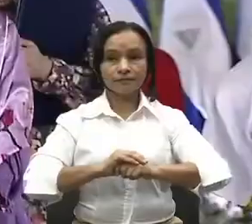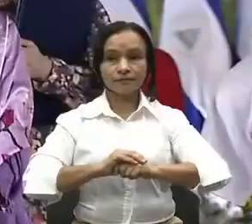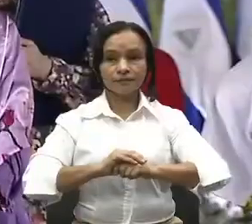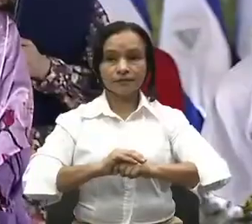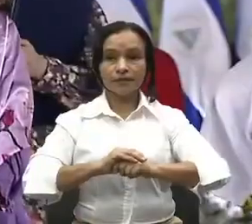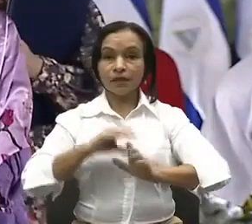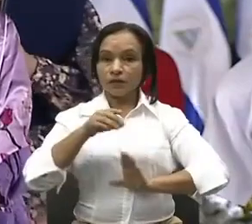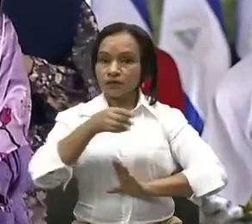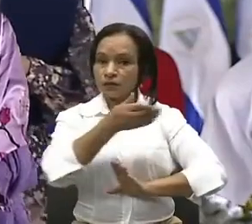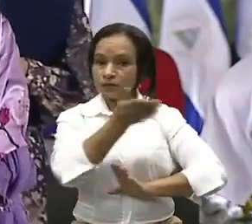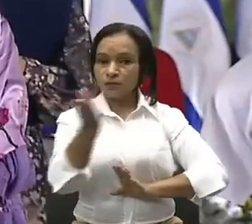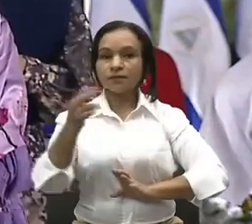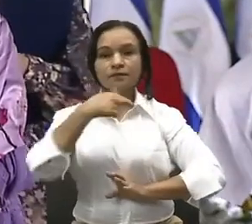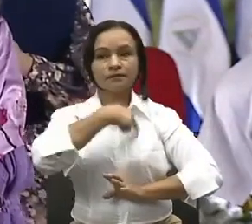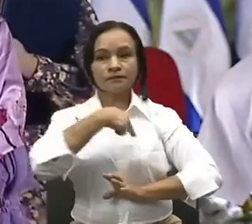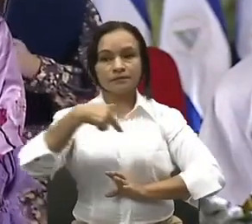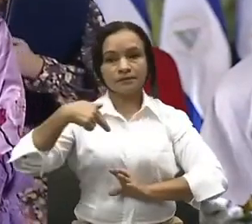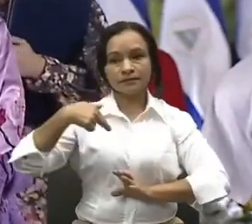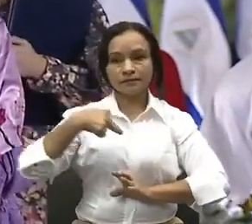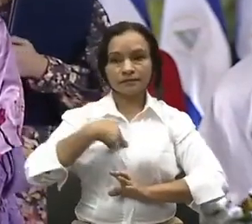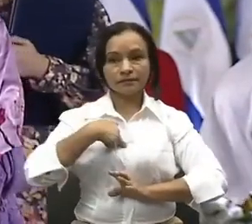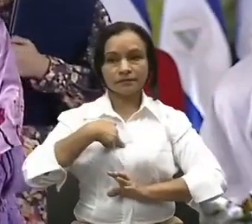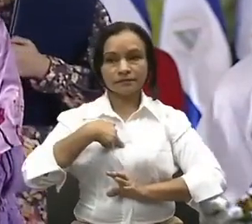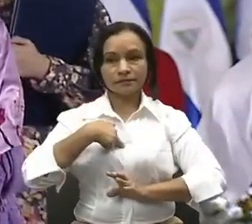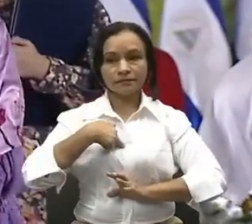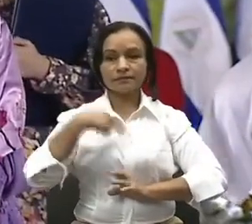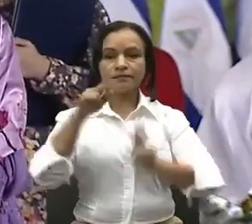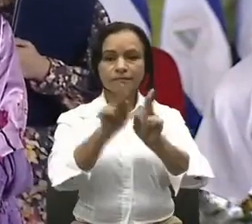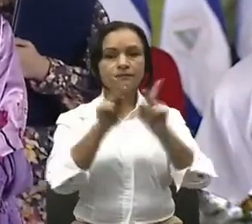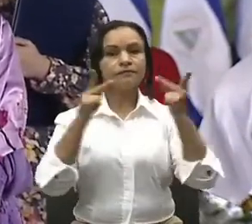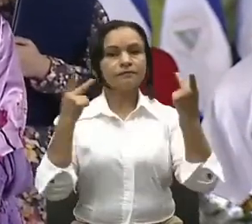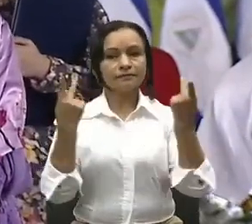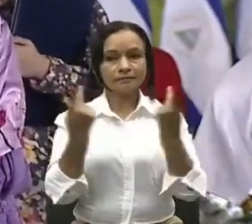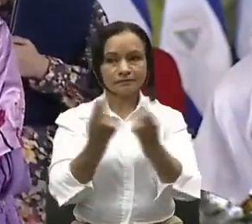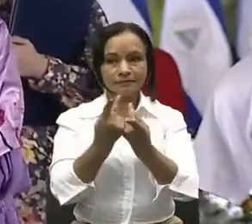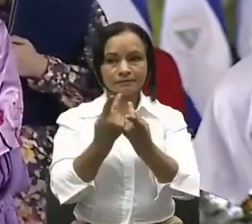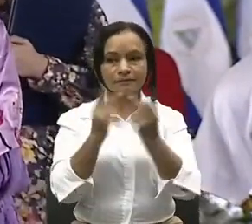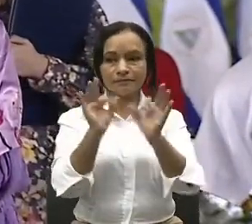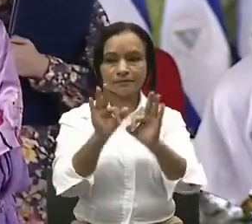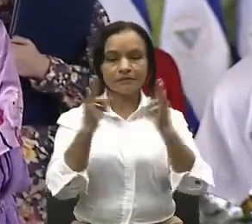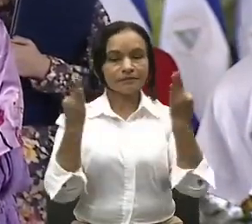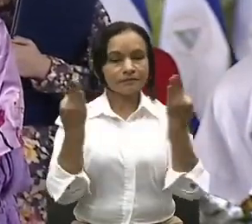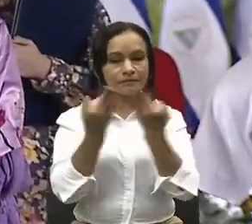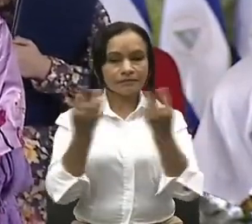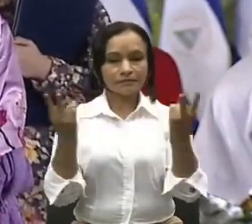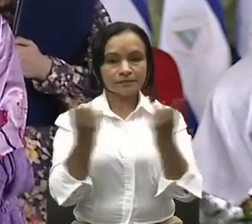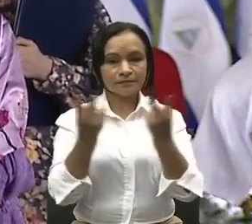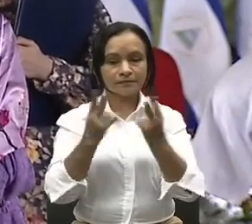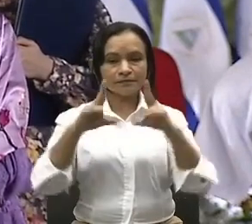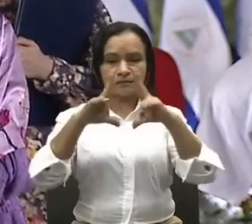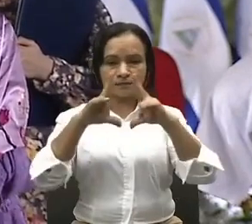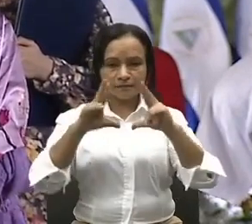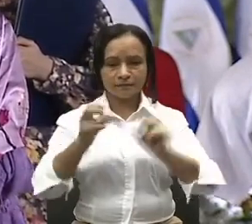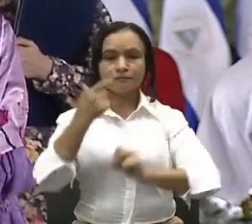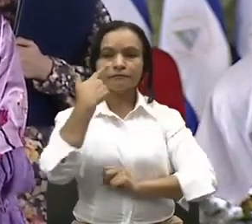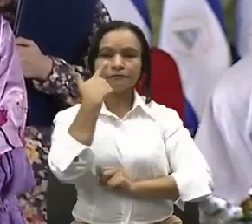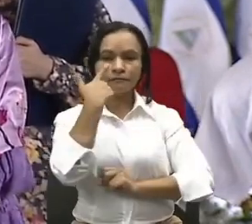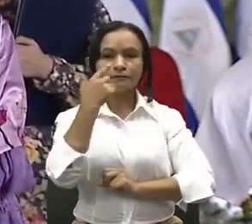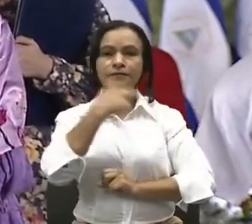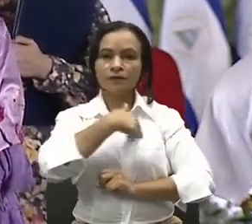si así lo hacen, que el pueblo y las familias lo